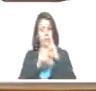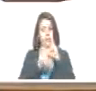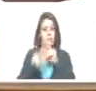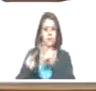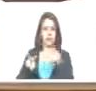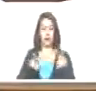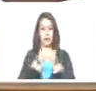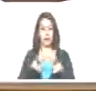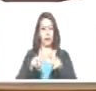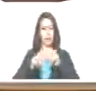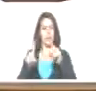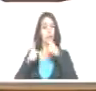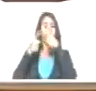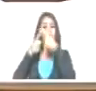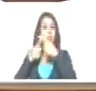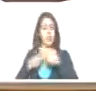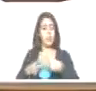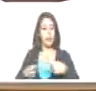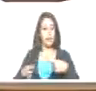hay una diferencia sustancial.